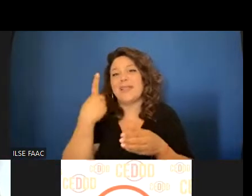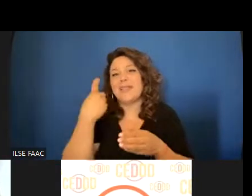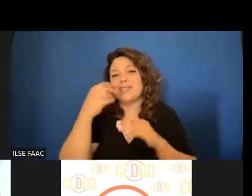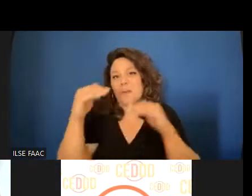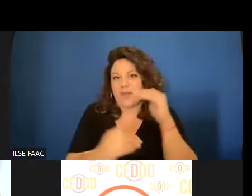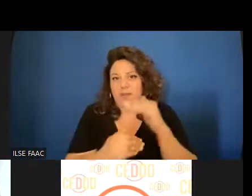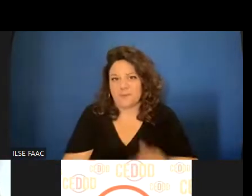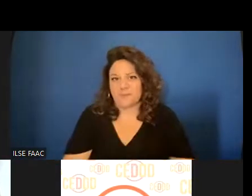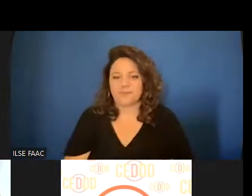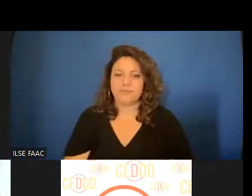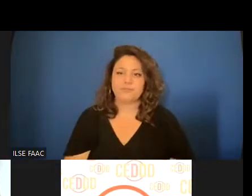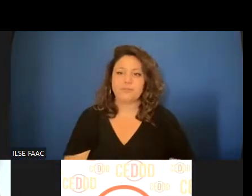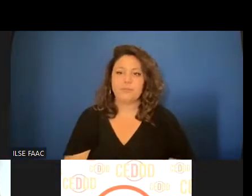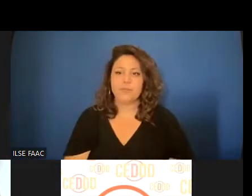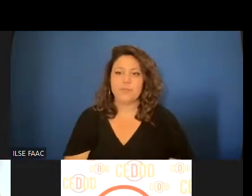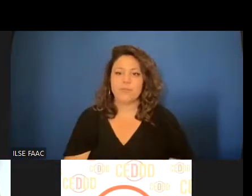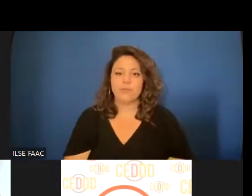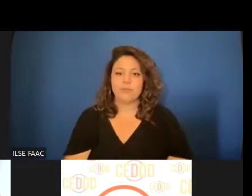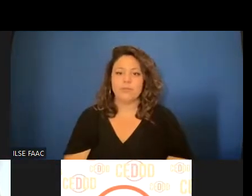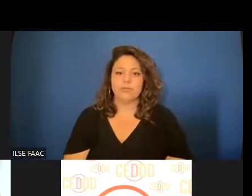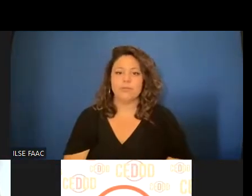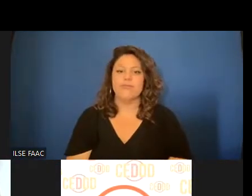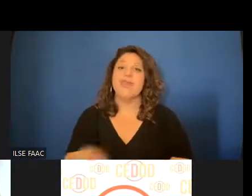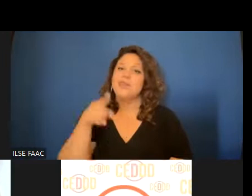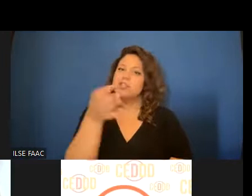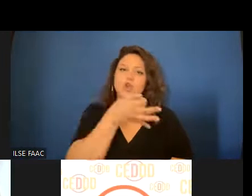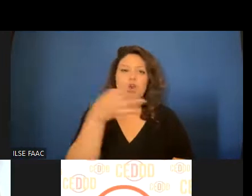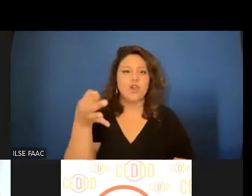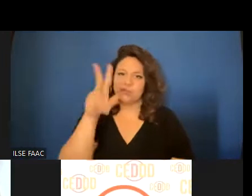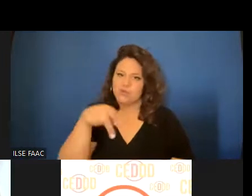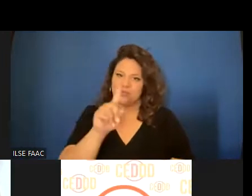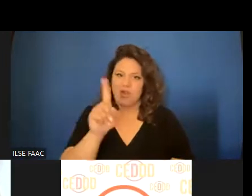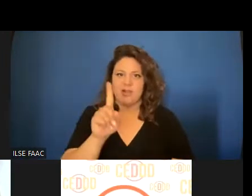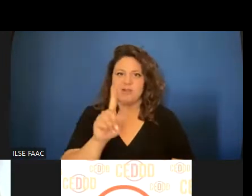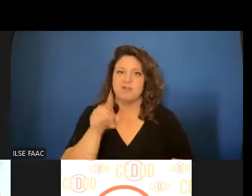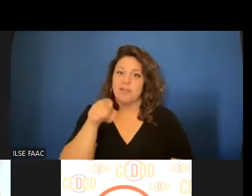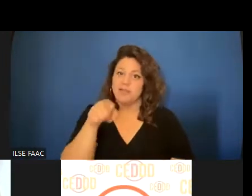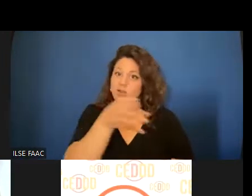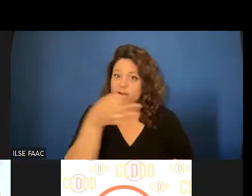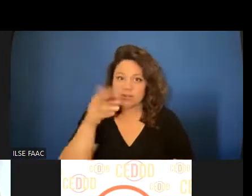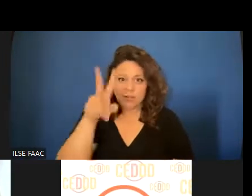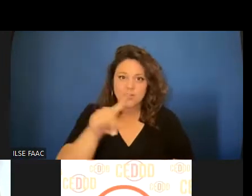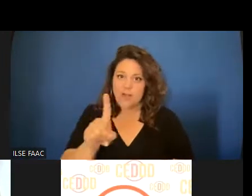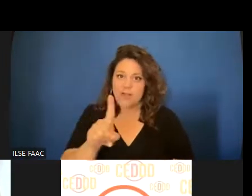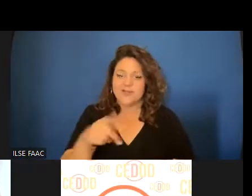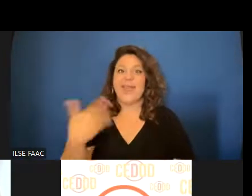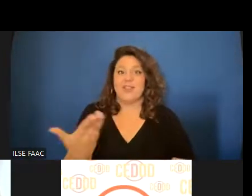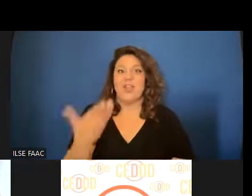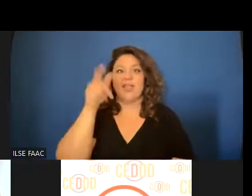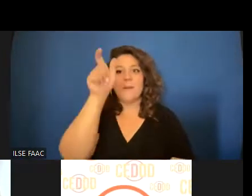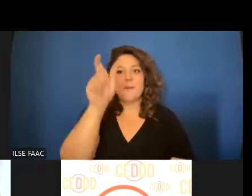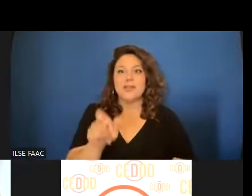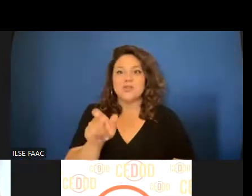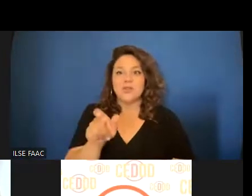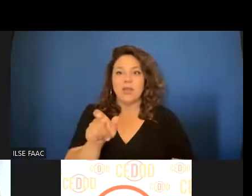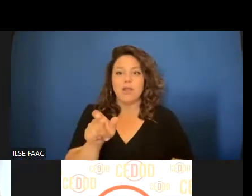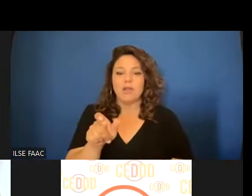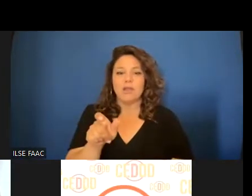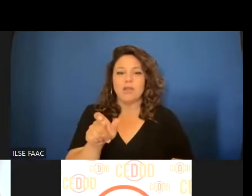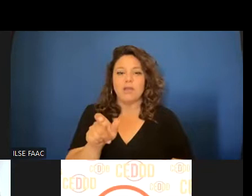que solicitar a los centros de valoración base de sus comunidades autónomas, porque son competencias transferidas, que se les